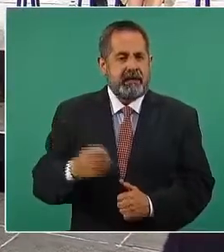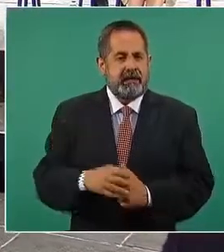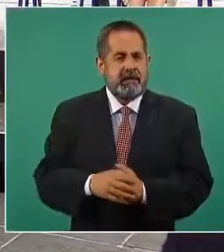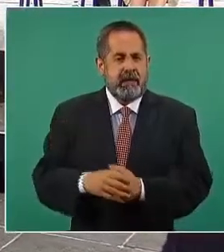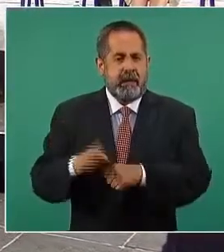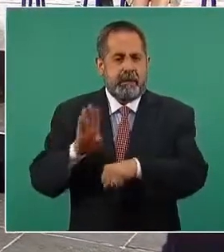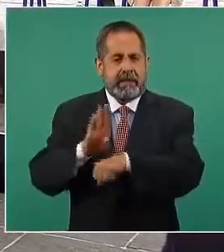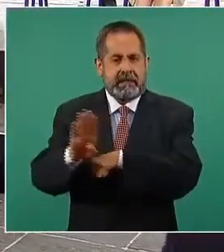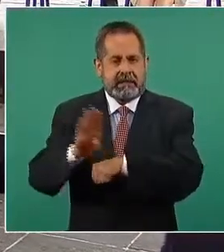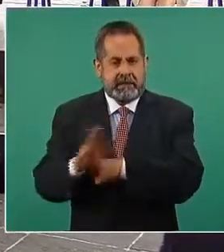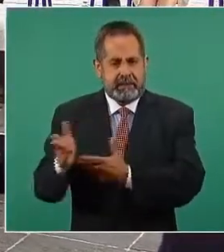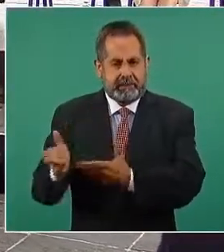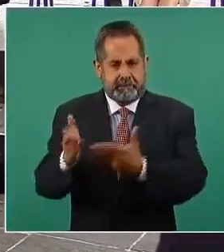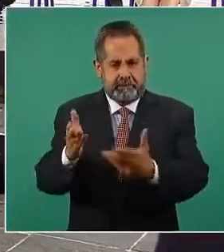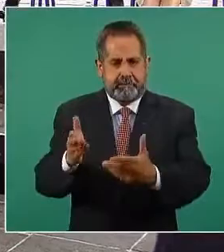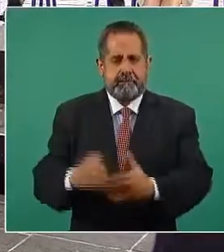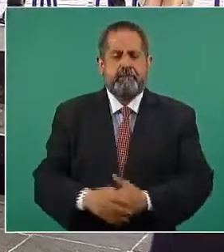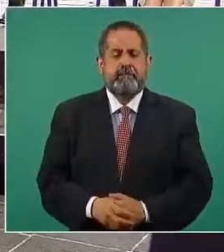de Brasil,